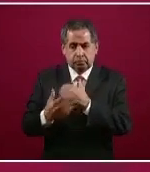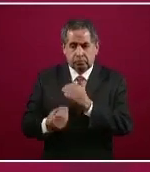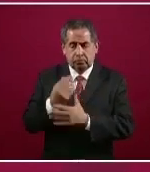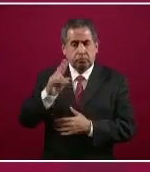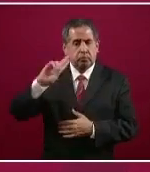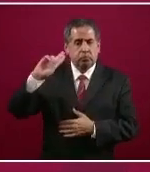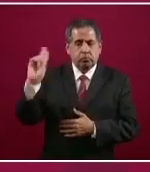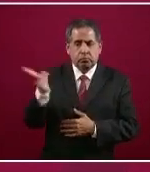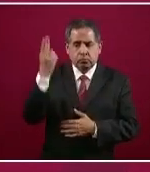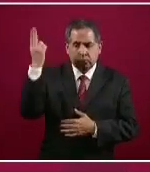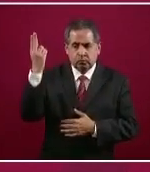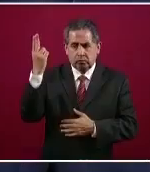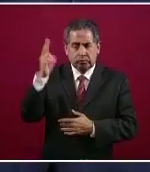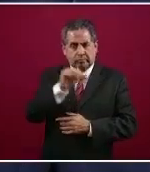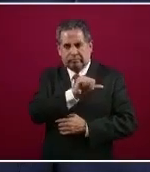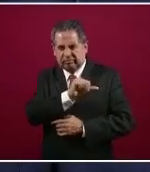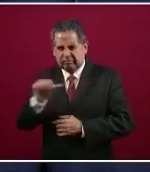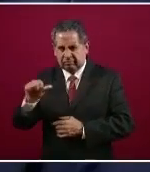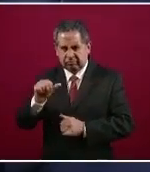una universidad